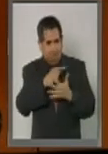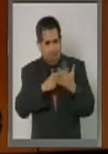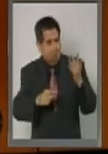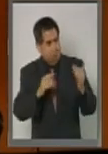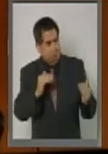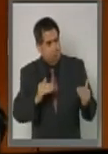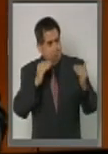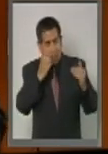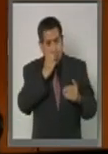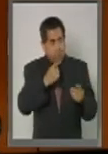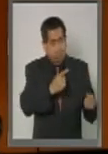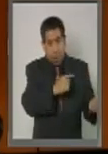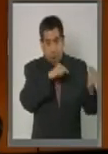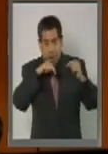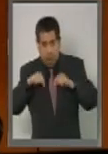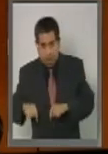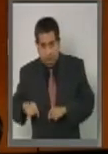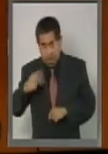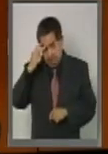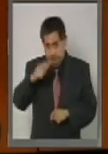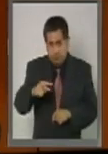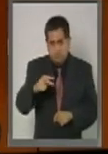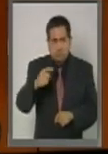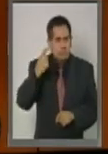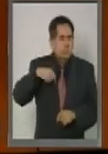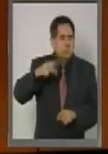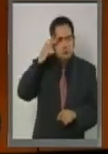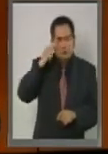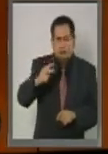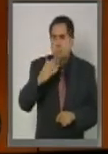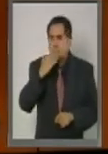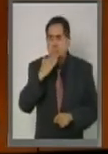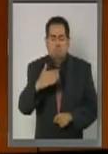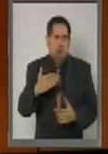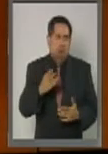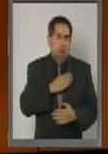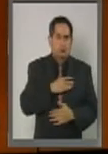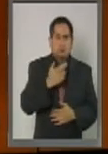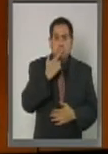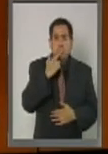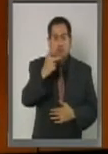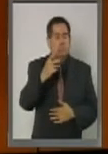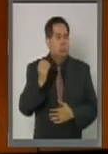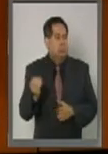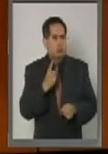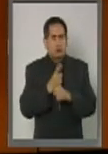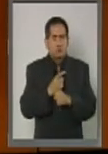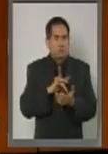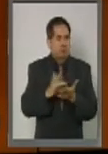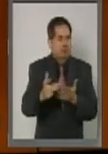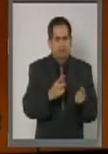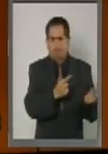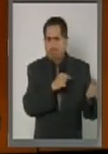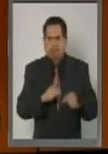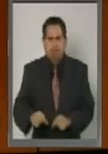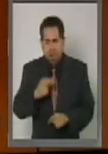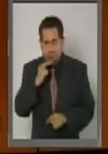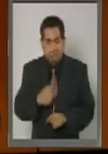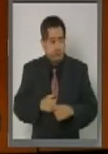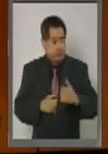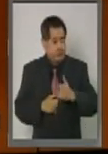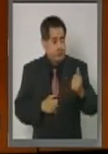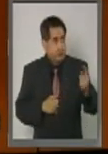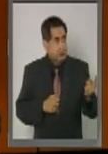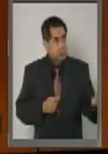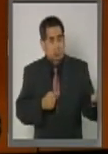y que regresaran a México, sería para México no solamente un privilegio, sino una gran oportunidad. Por cada uno de los Dreamers